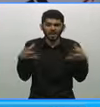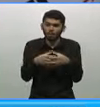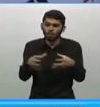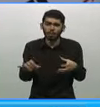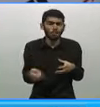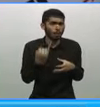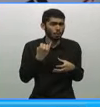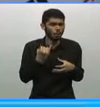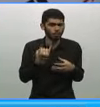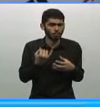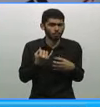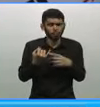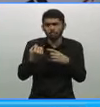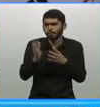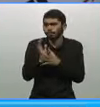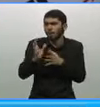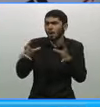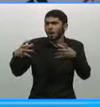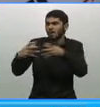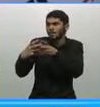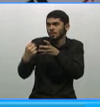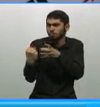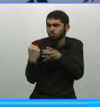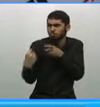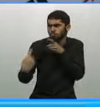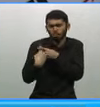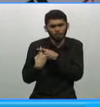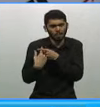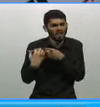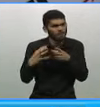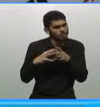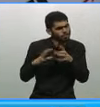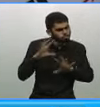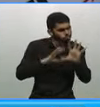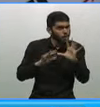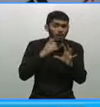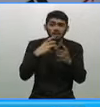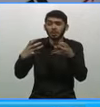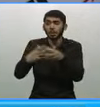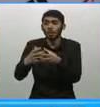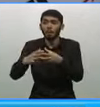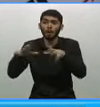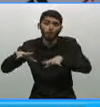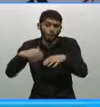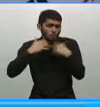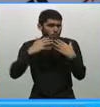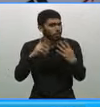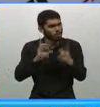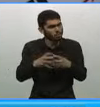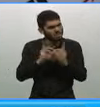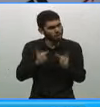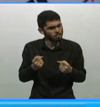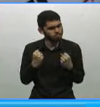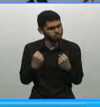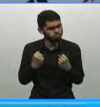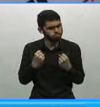siempre se puede lograr. Después hay una etapa en función a lo que uno tiene por delante, de ver la conveniencia de con quién